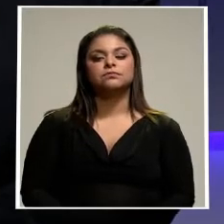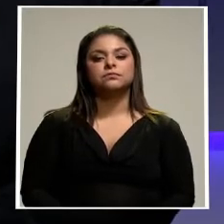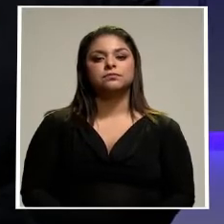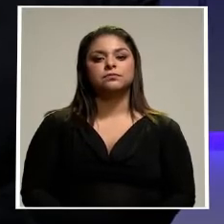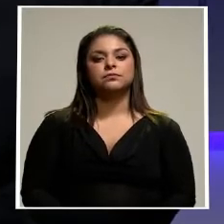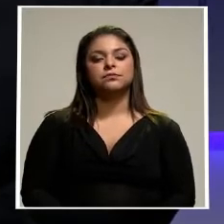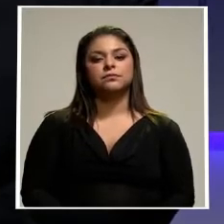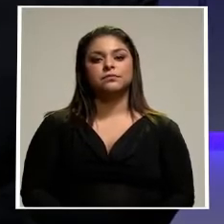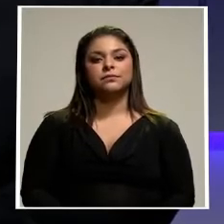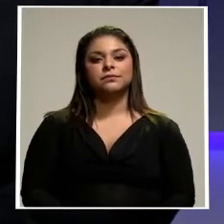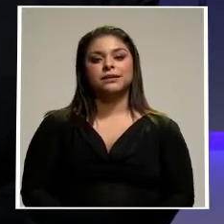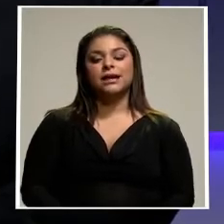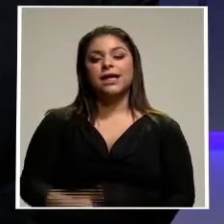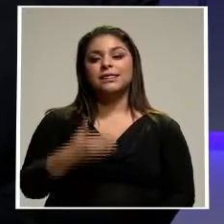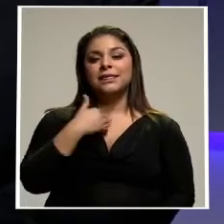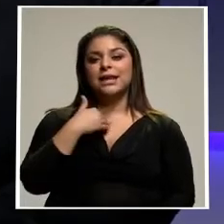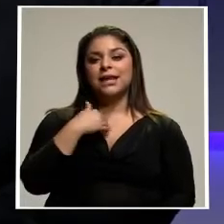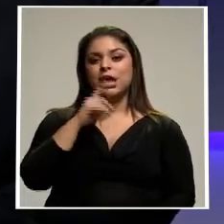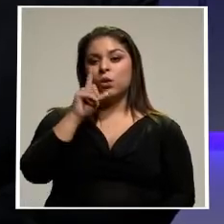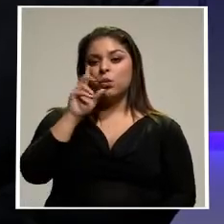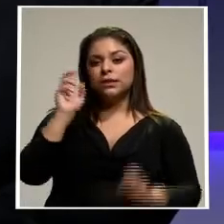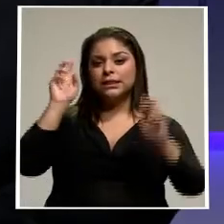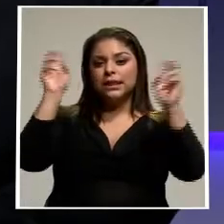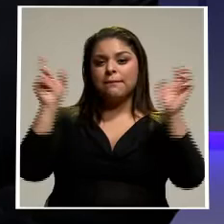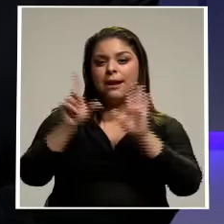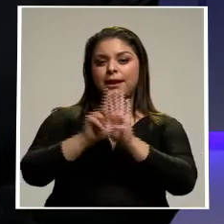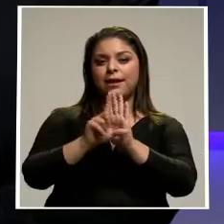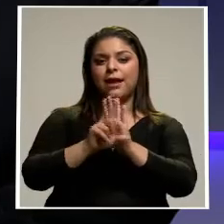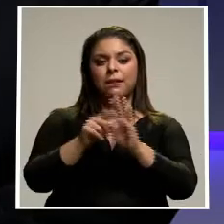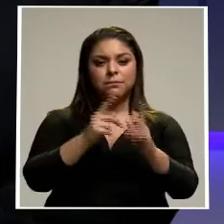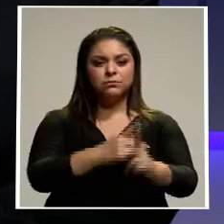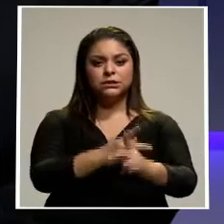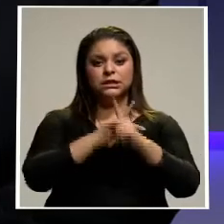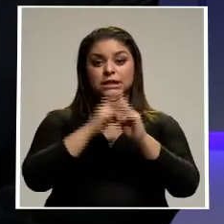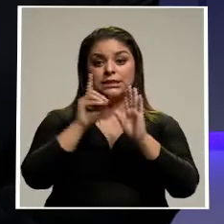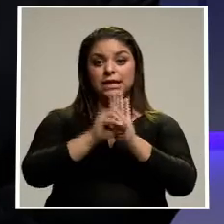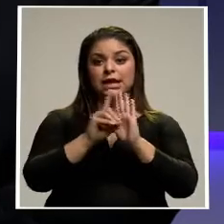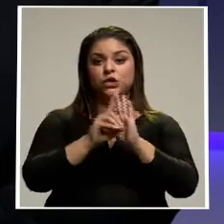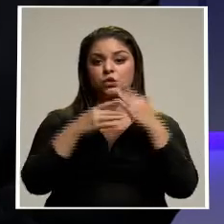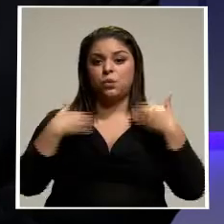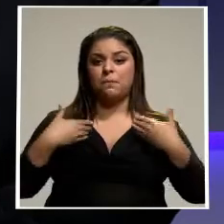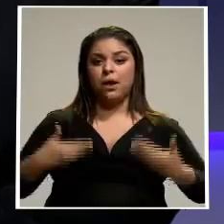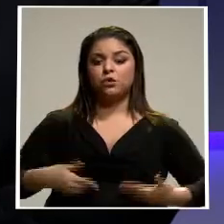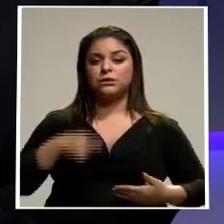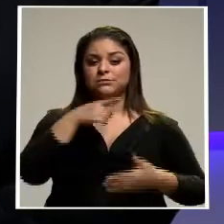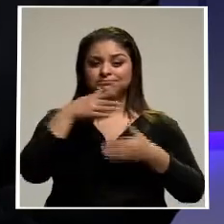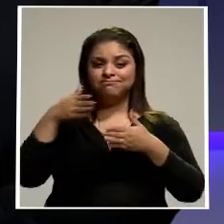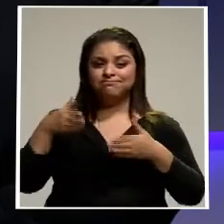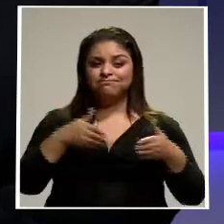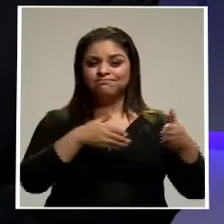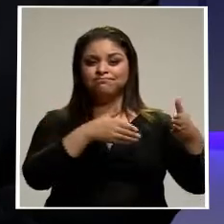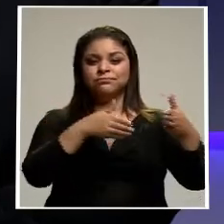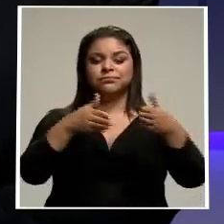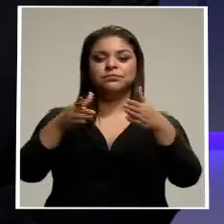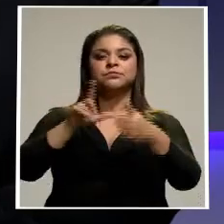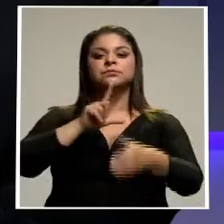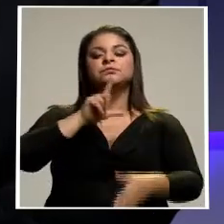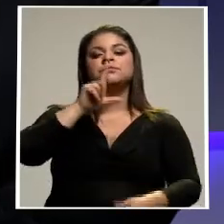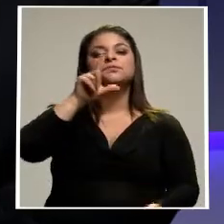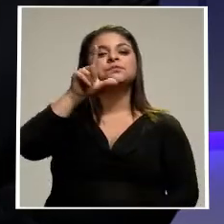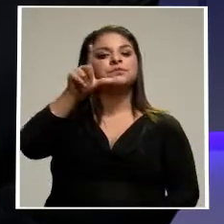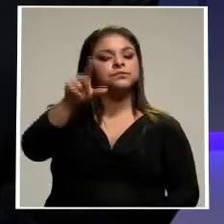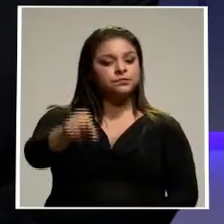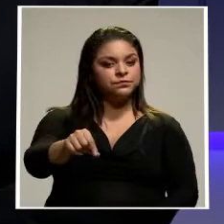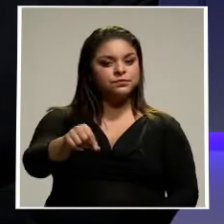Establecer un marco legal para proteger los derechos humanos es un camino largo. En muchos lugares del